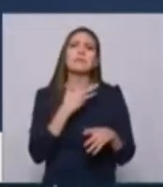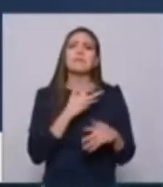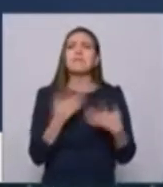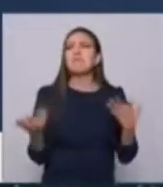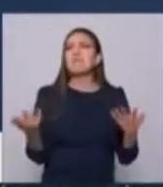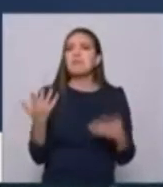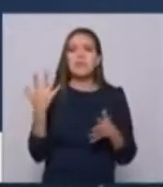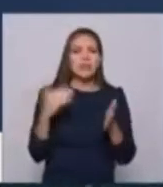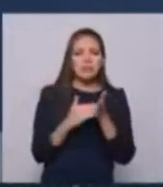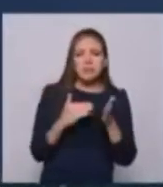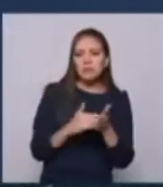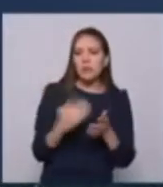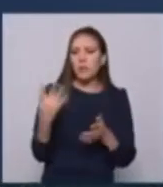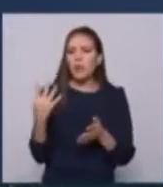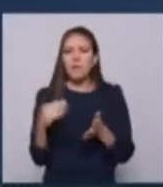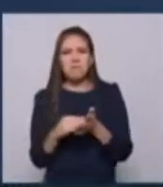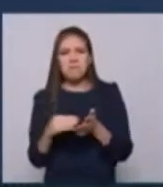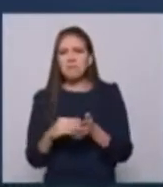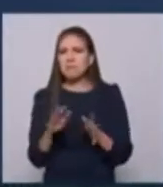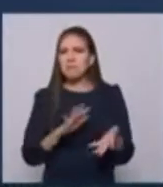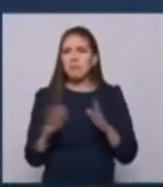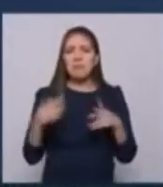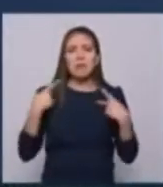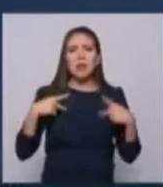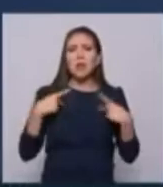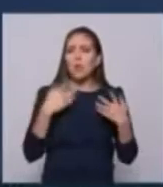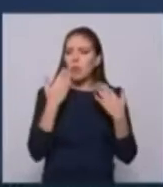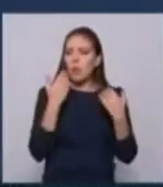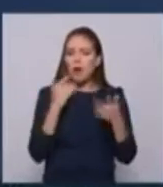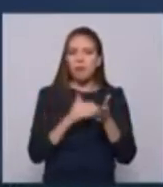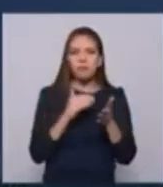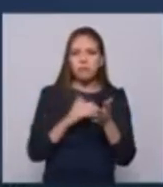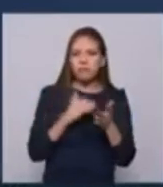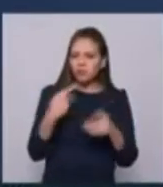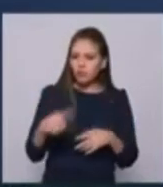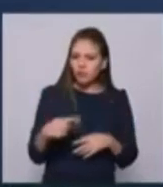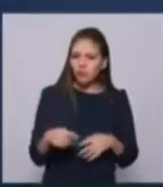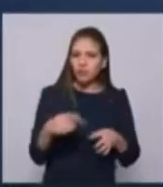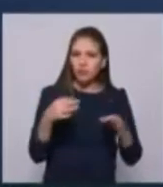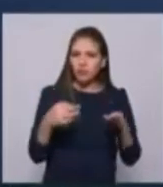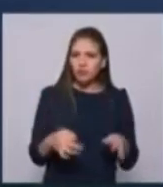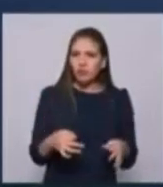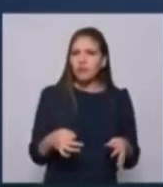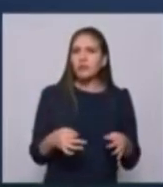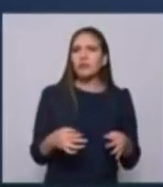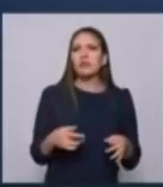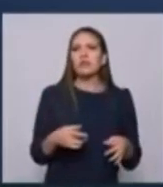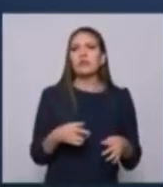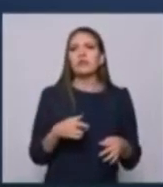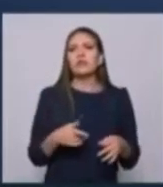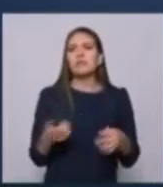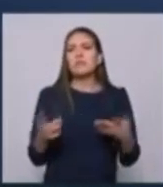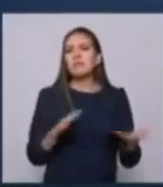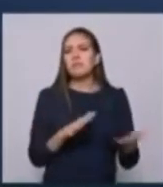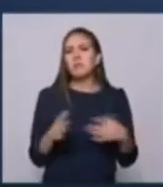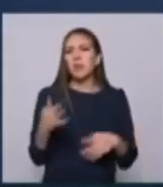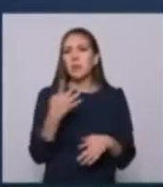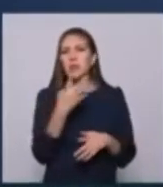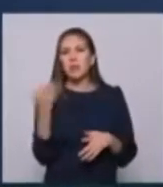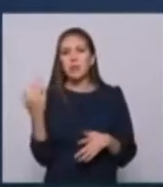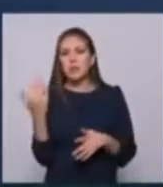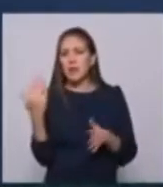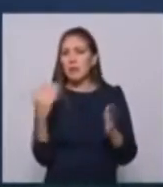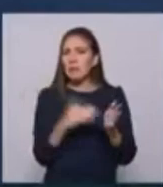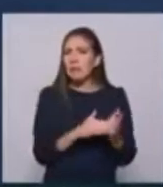millones, 4 millones aproximadamente de manera indocumentada, teniendo un tránsito, se calculaba de 450,000 hasta el año pasado. Este